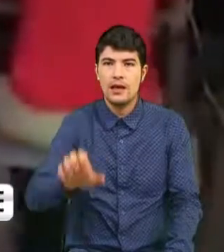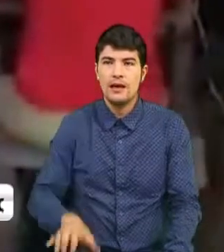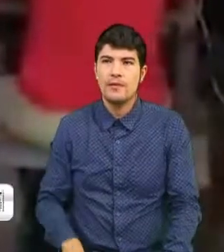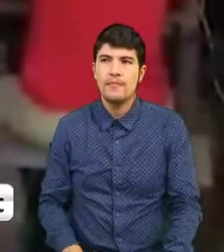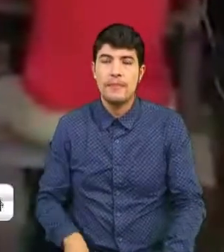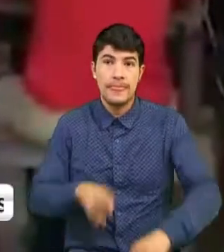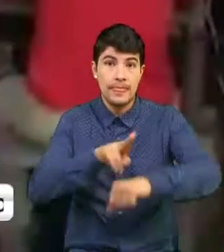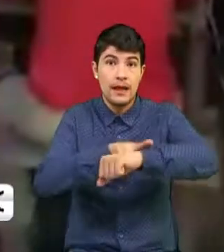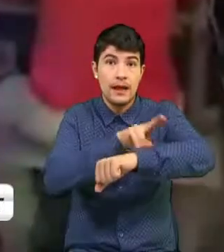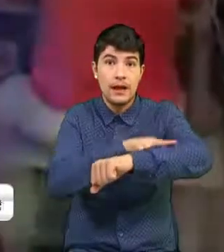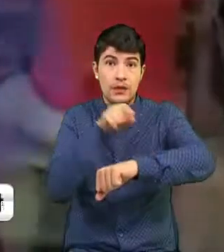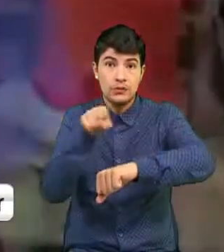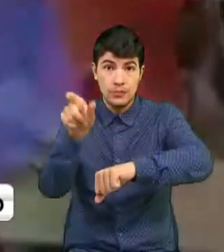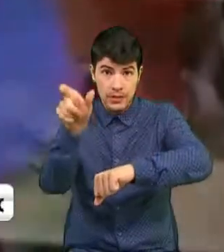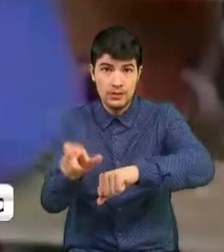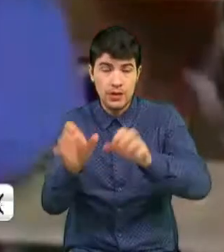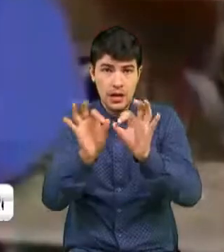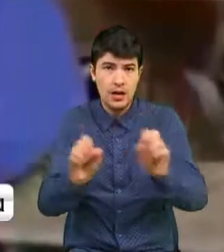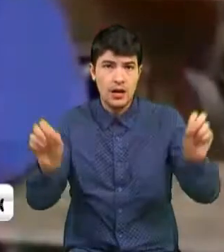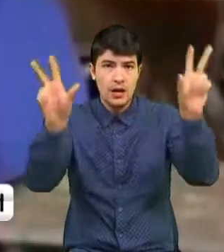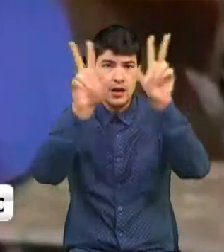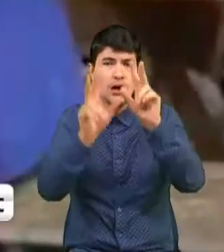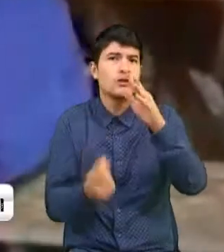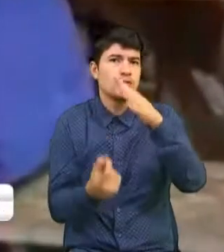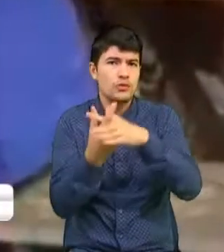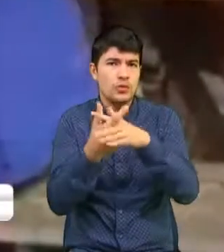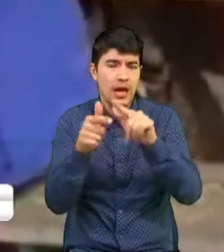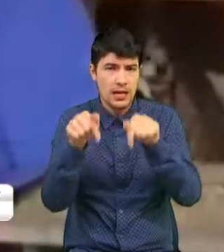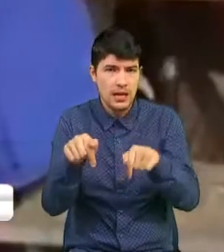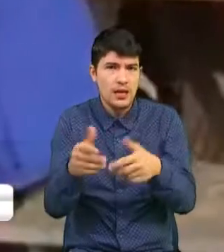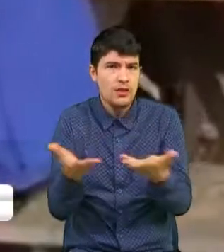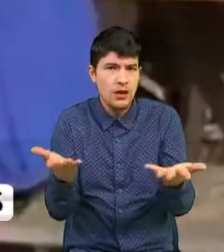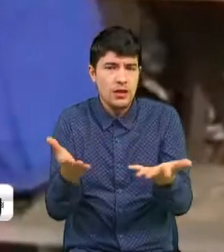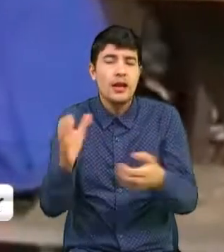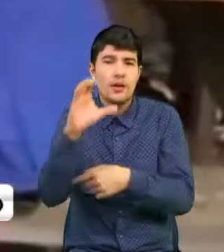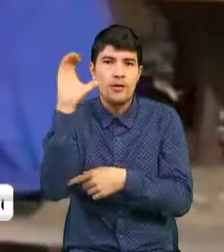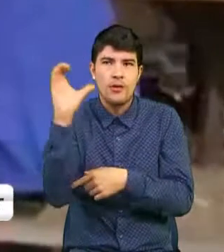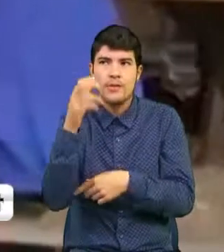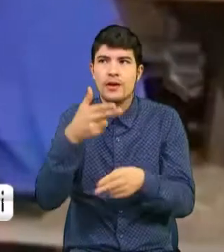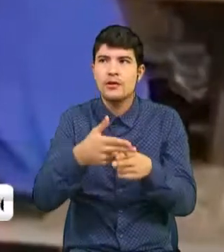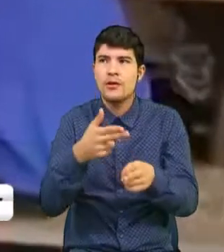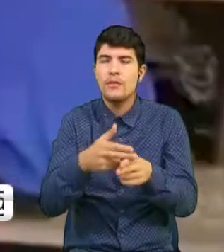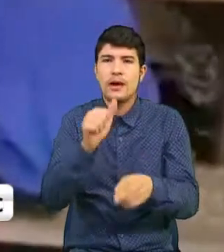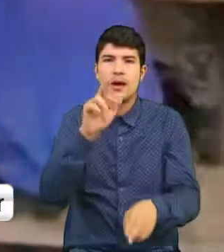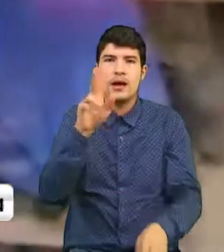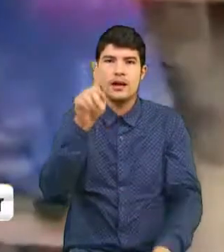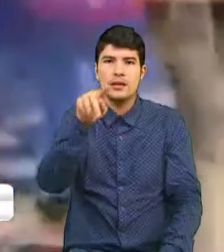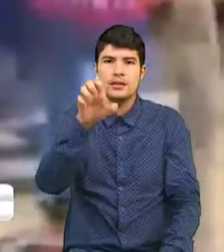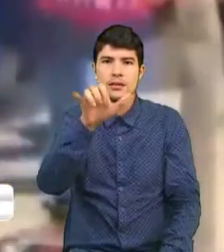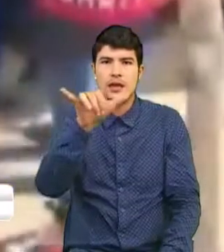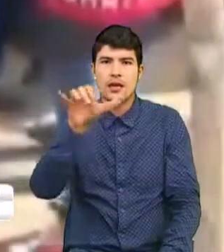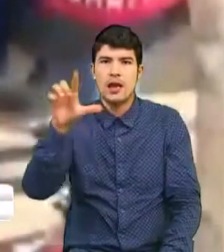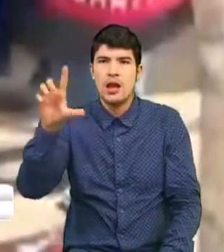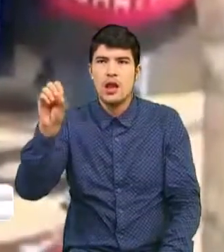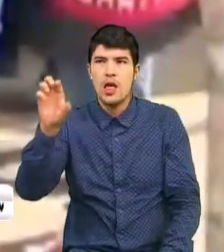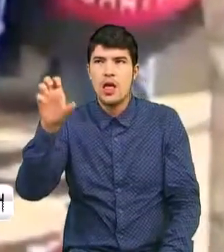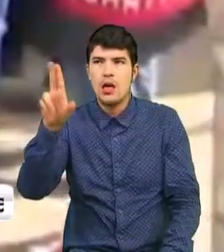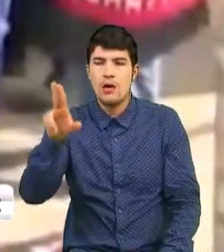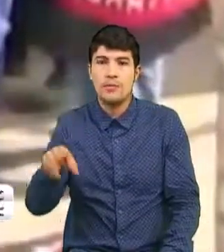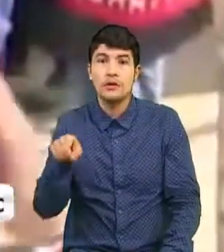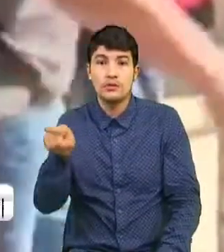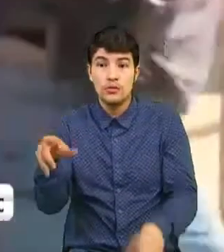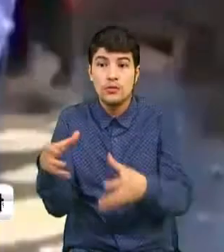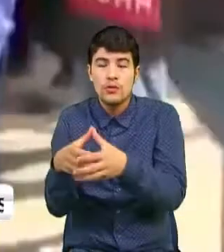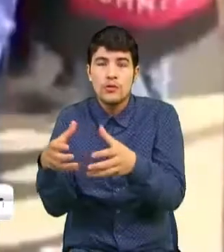El delegado de la ONU secuestrado es de origen colombiano y su nombre es Arcey López, un miembro de la Oficina contra la Droga y